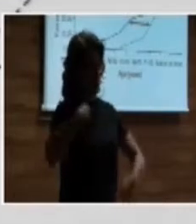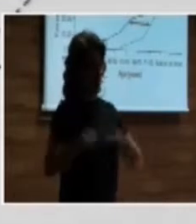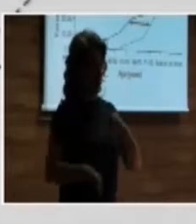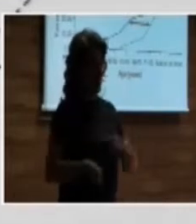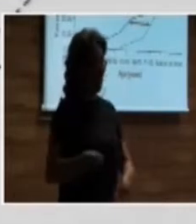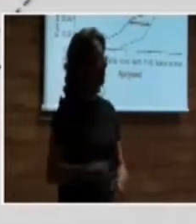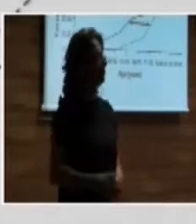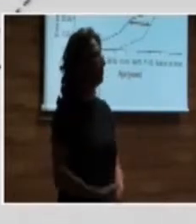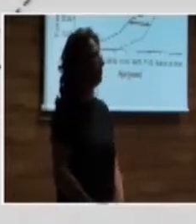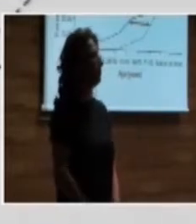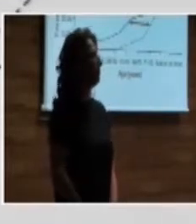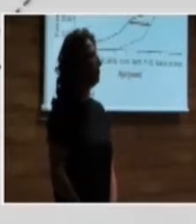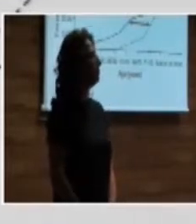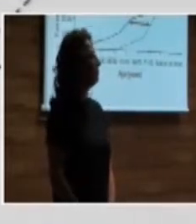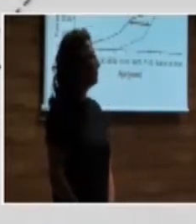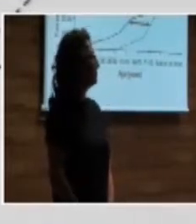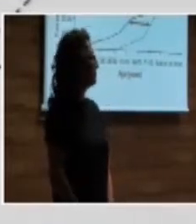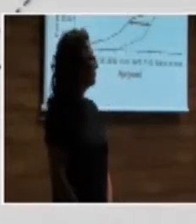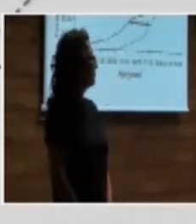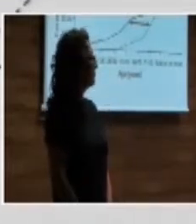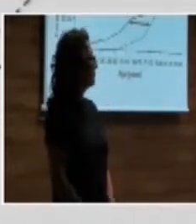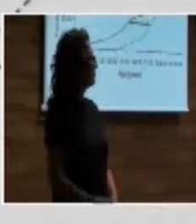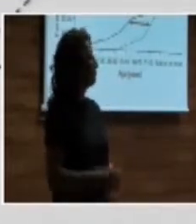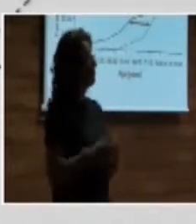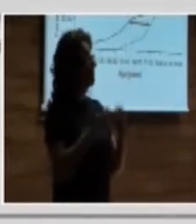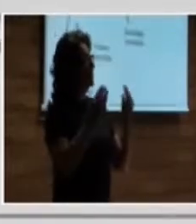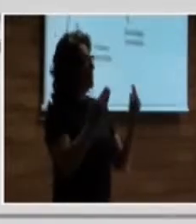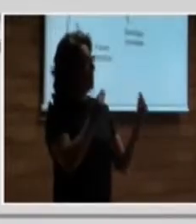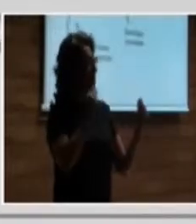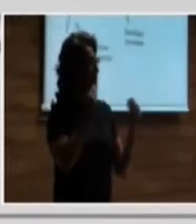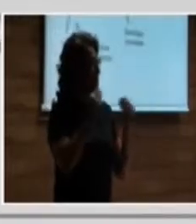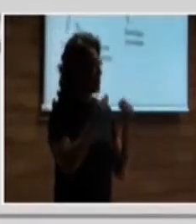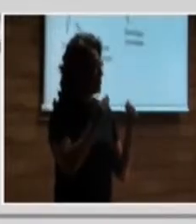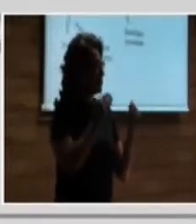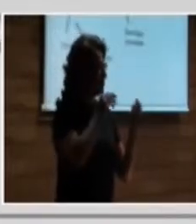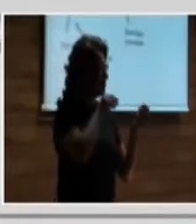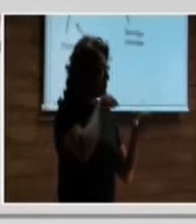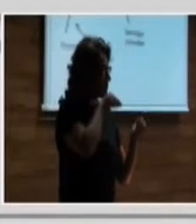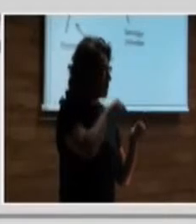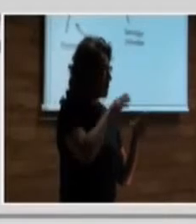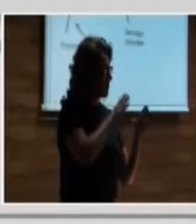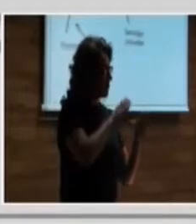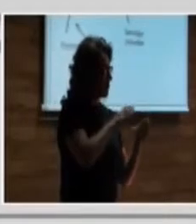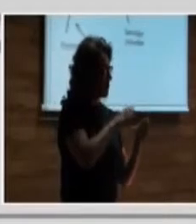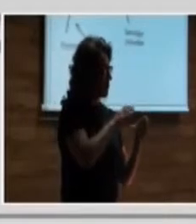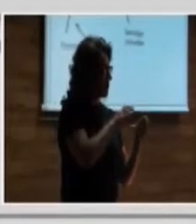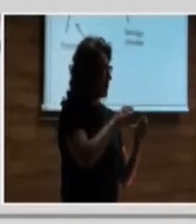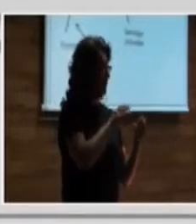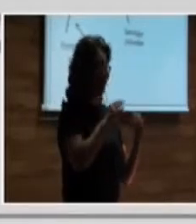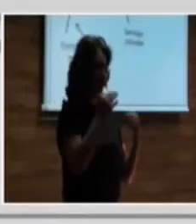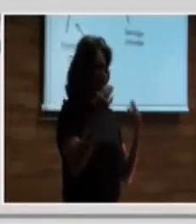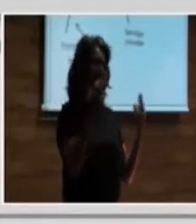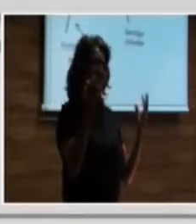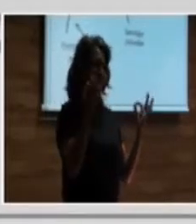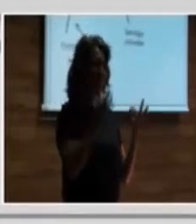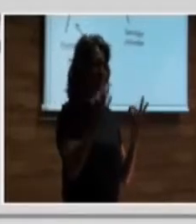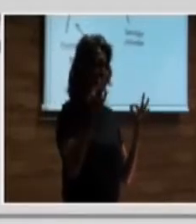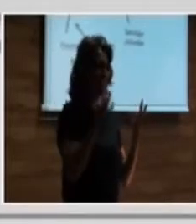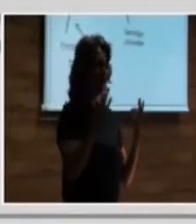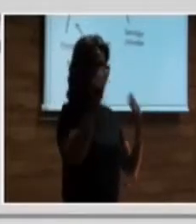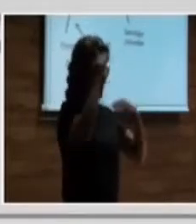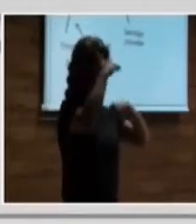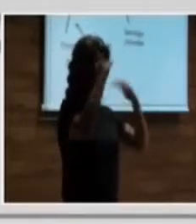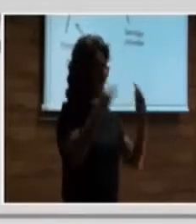del caso, el beta amiloide se va depositando muy tempranamente, entonces tenemos que pensar en prevención primaria. Prevención